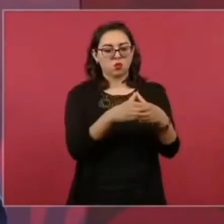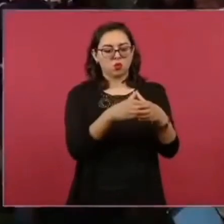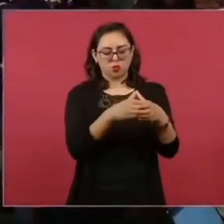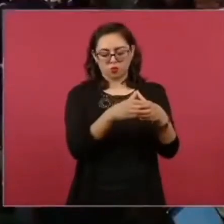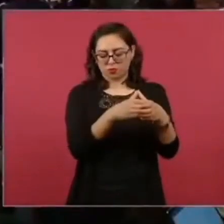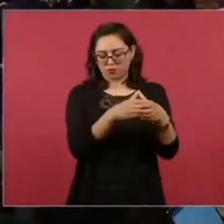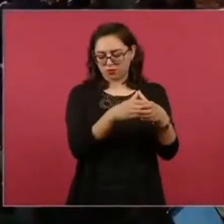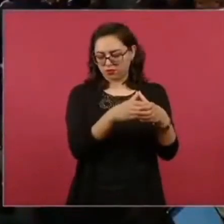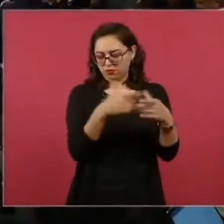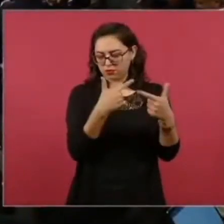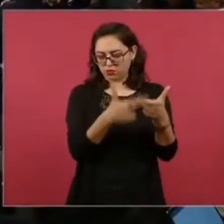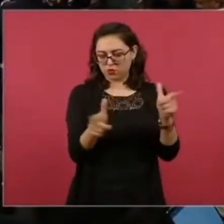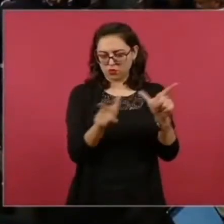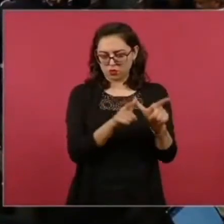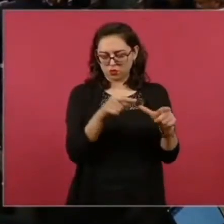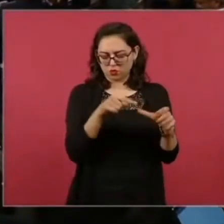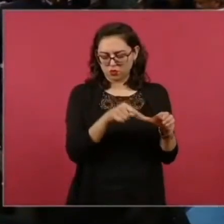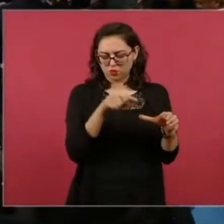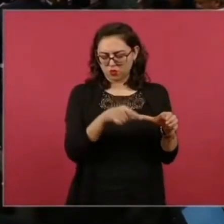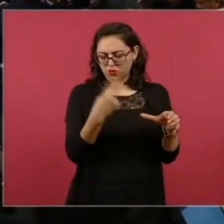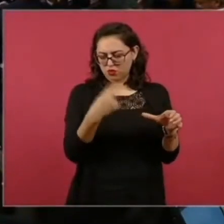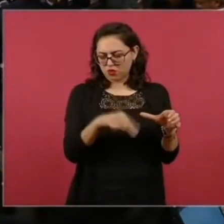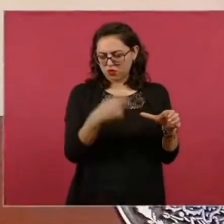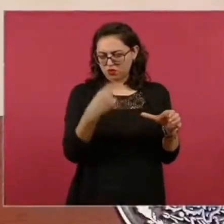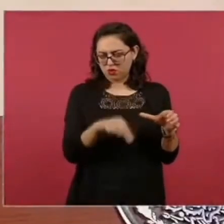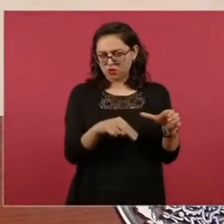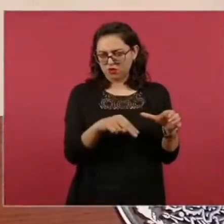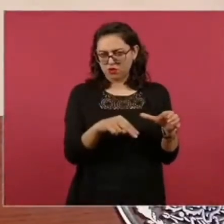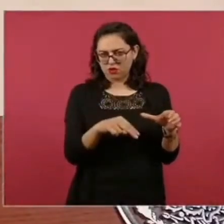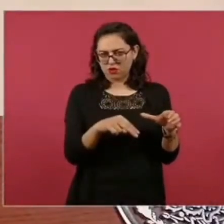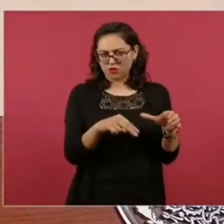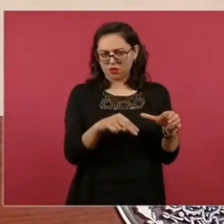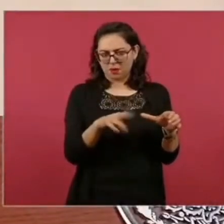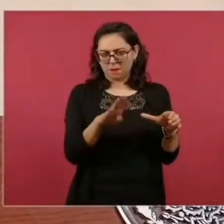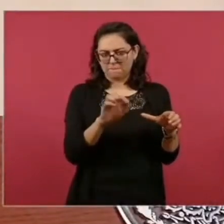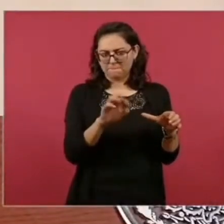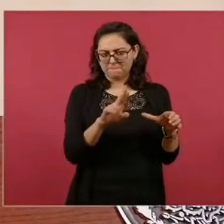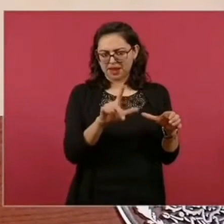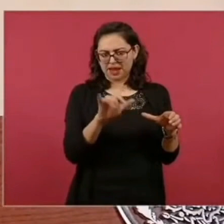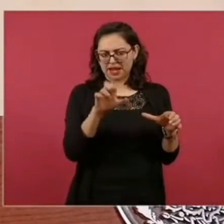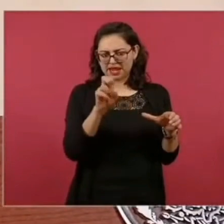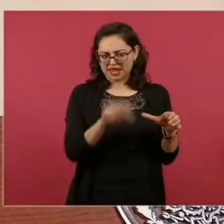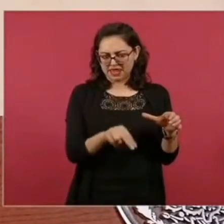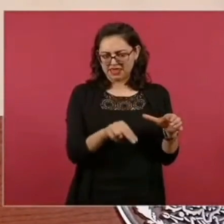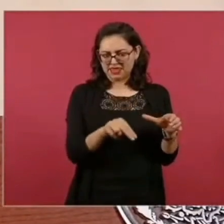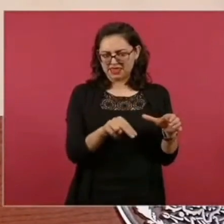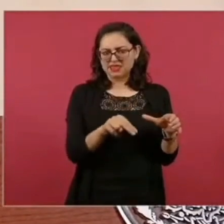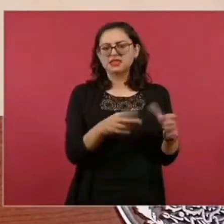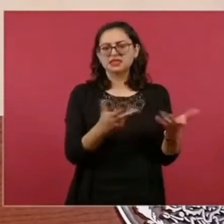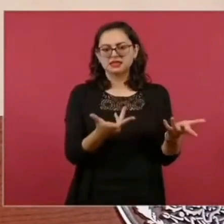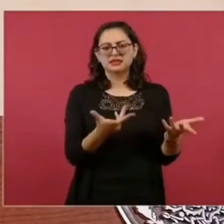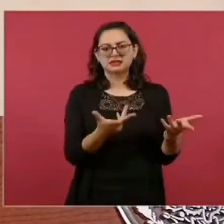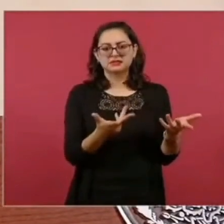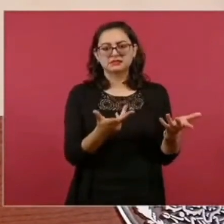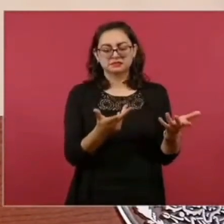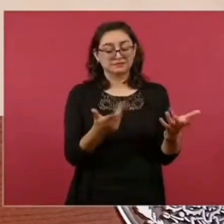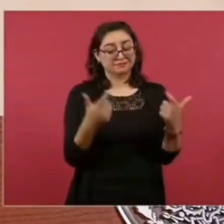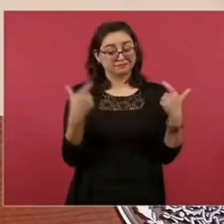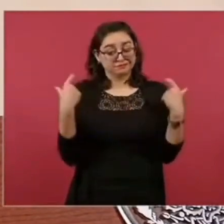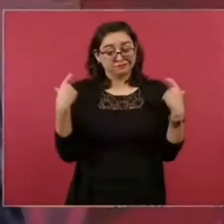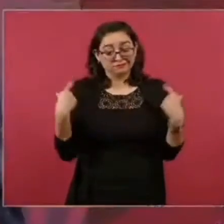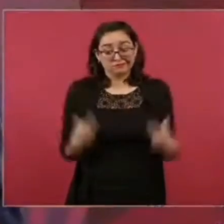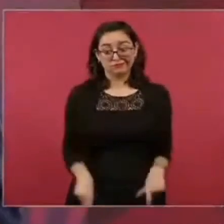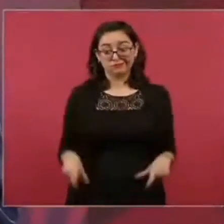primero fue Pejelic y luego el grupo Berlín, y todos